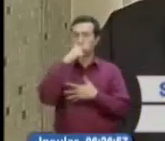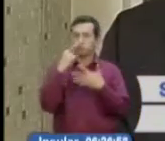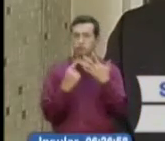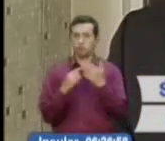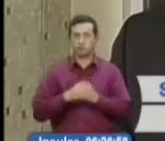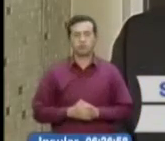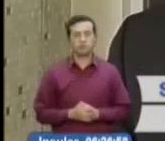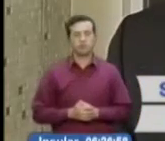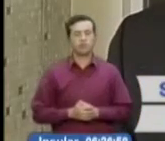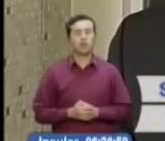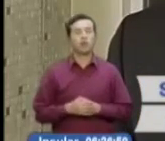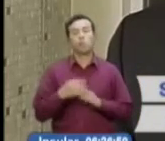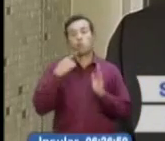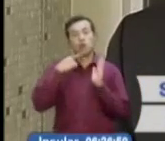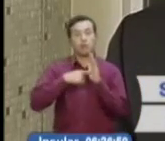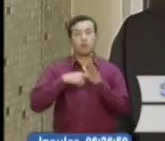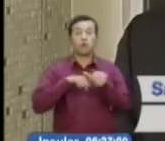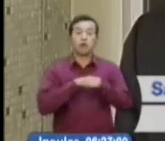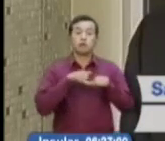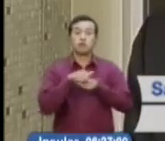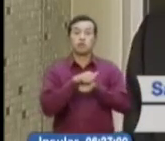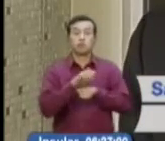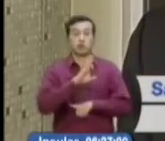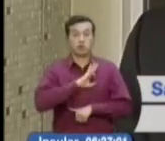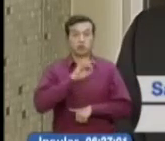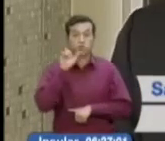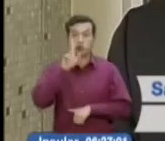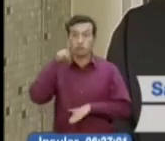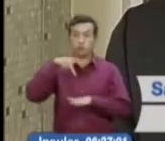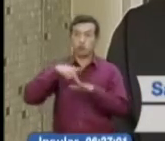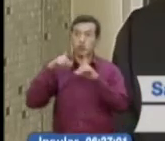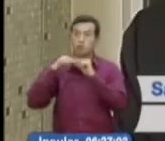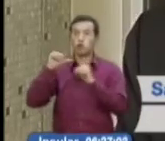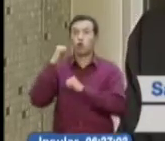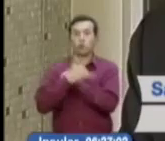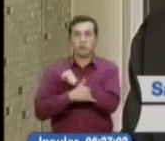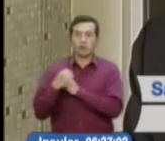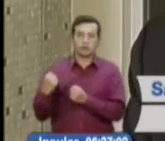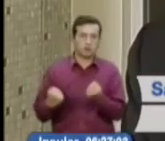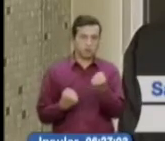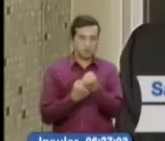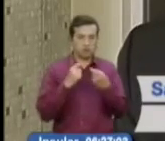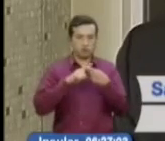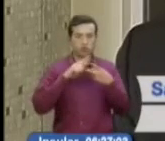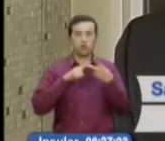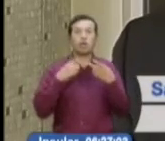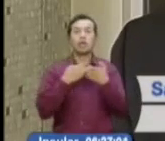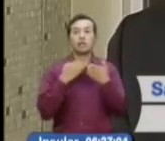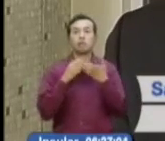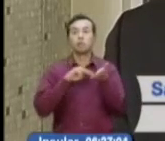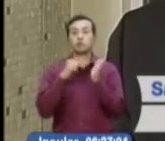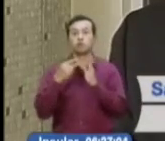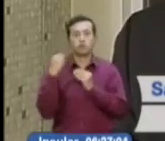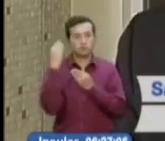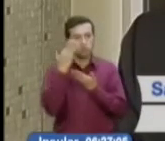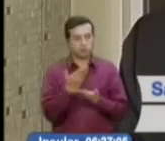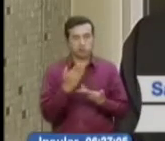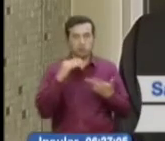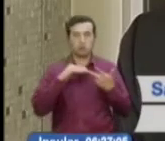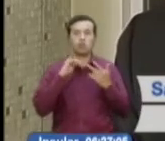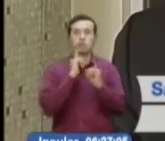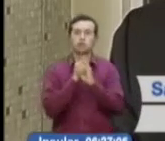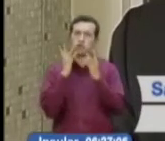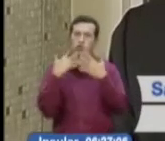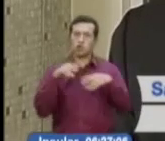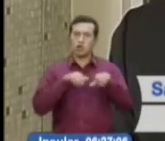áreas. Básicamente en lo que es asistencia técnica a través del envío de expertos japoneses de terceros países, suministro de equipos, ¿sí? La institución a la cual